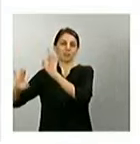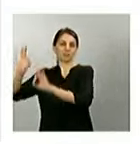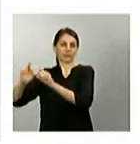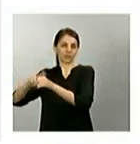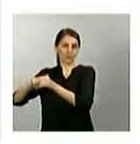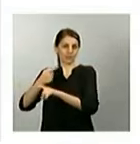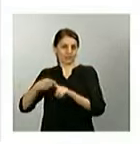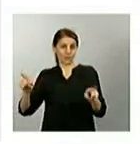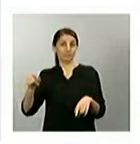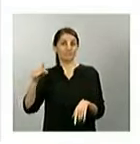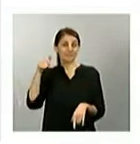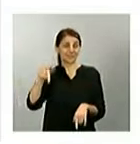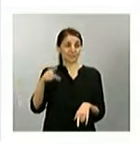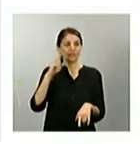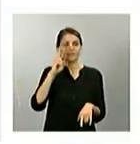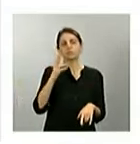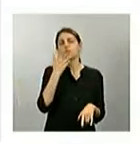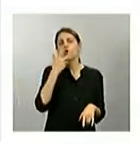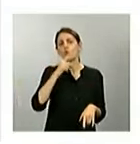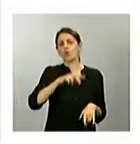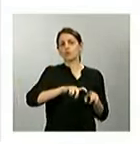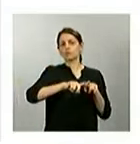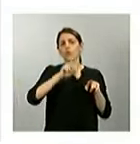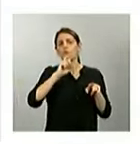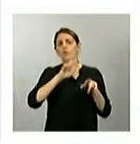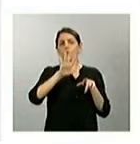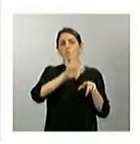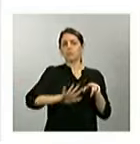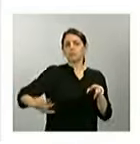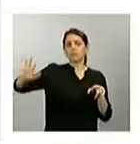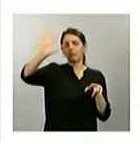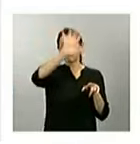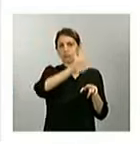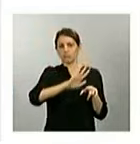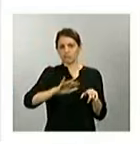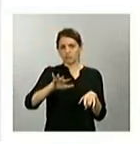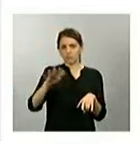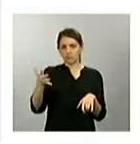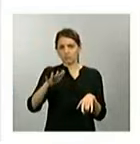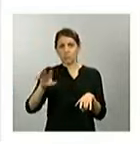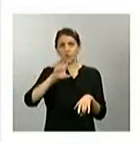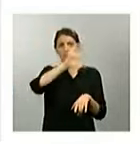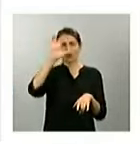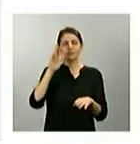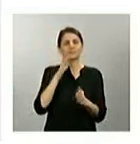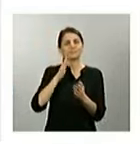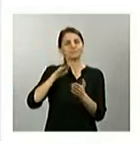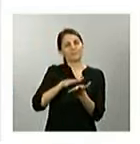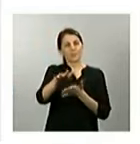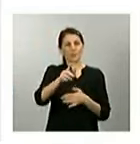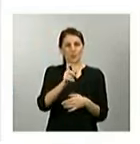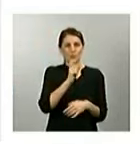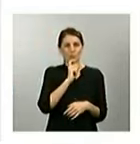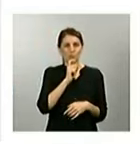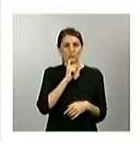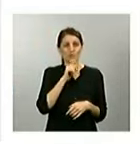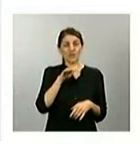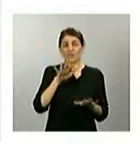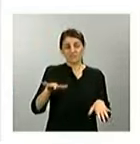en colores que ayudan a ver un poco cómo se ha distribuido en el país pero en partes hay una caída